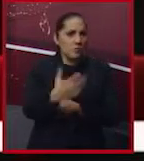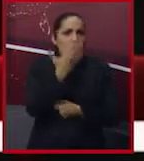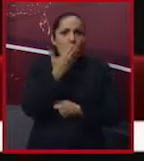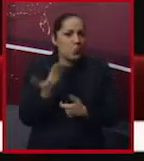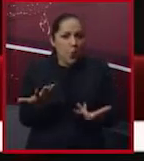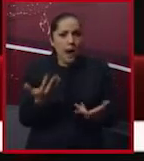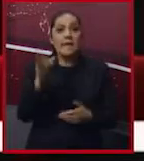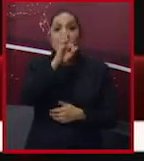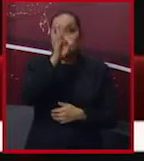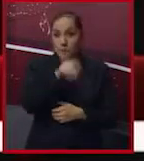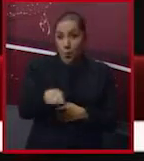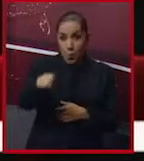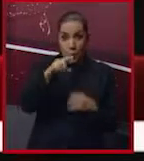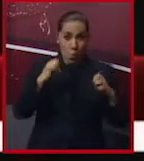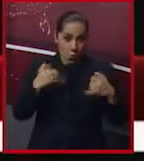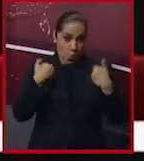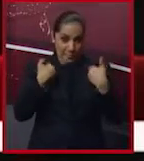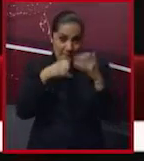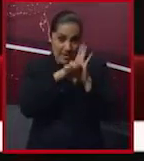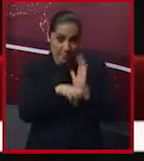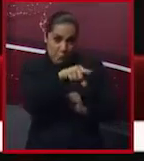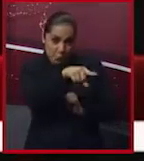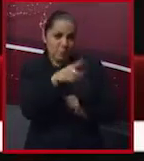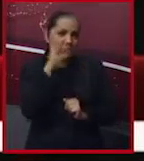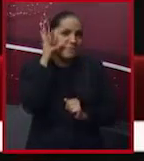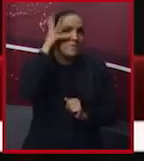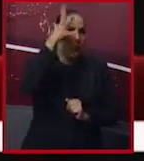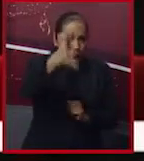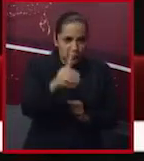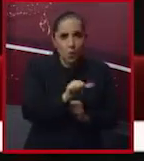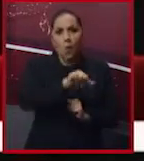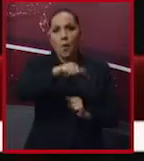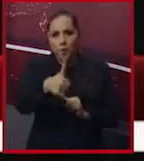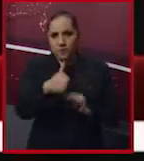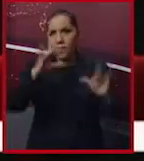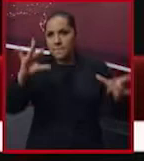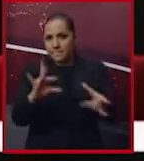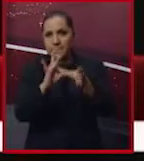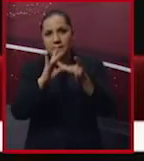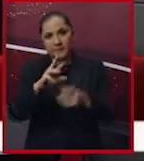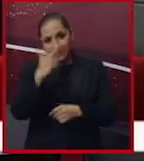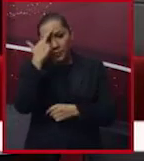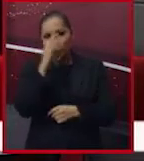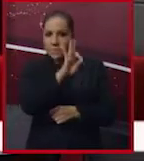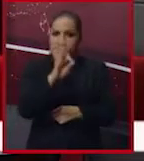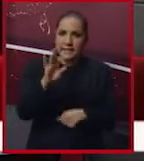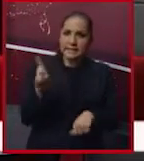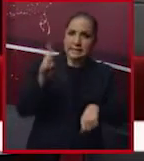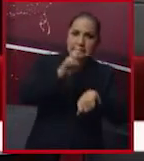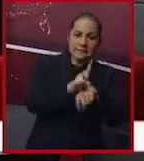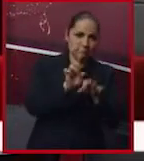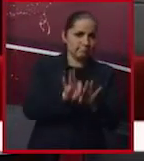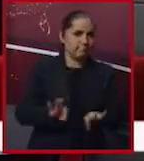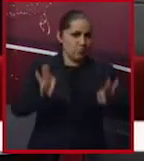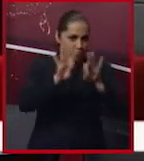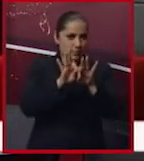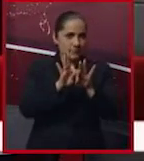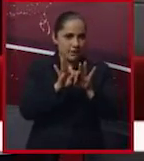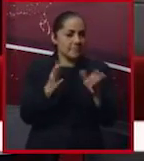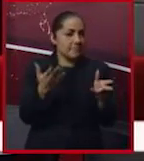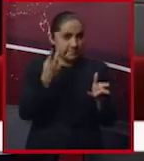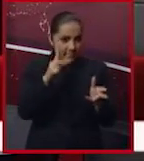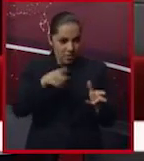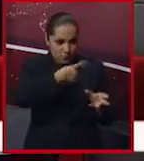usted quizás puedan asistir a otro tipo de conmemoraciones. Y esto además fue el